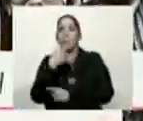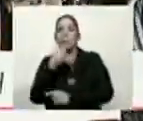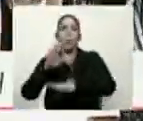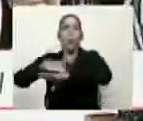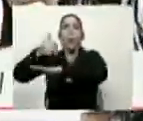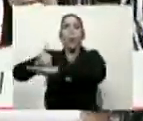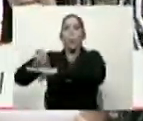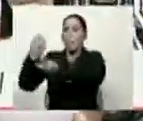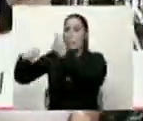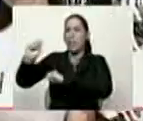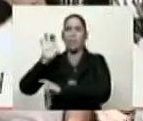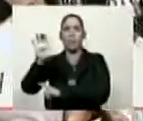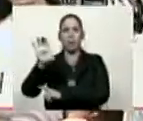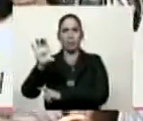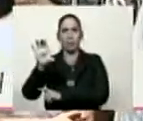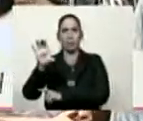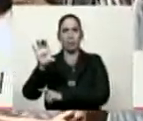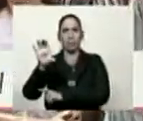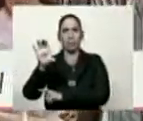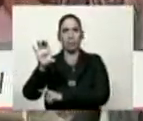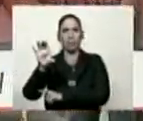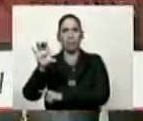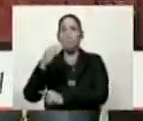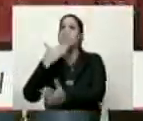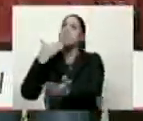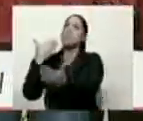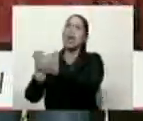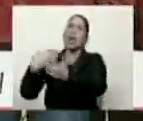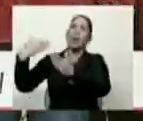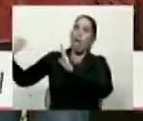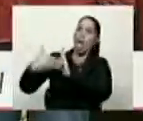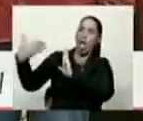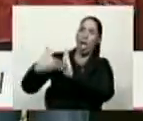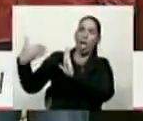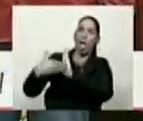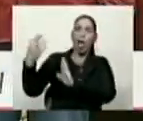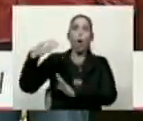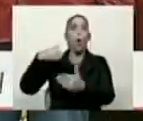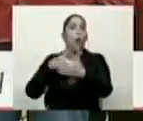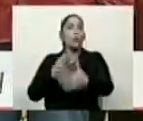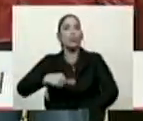unos vendepatria que están pidiendo sanciones contra nuestro país.